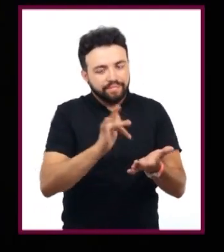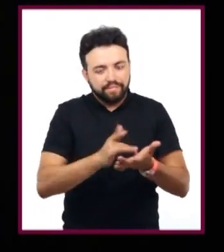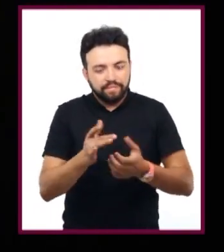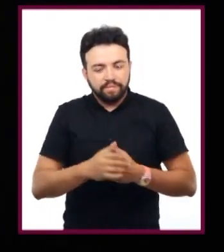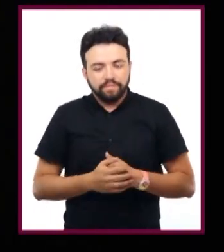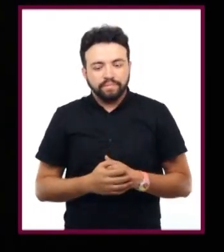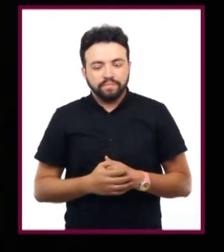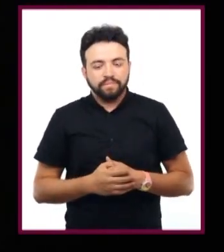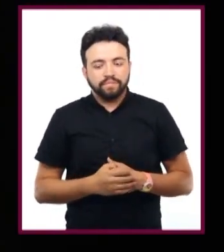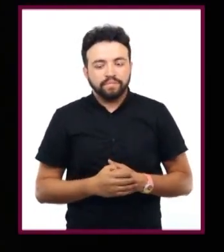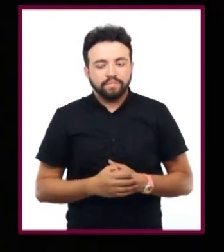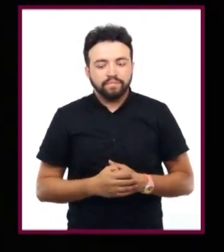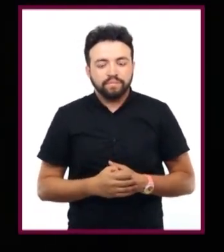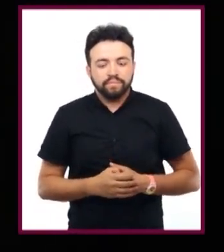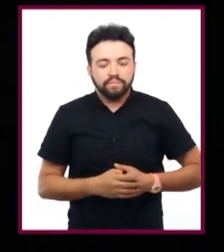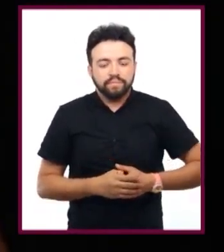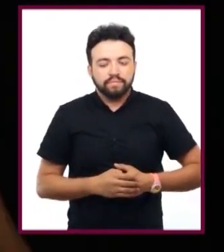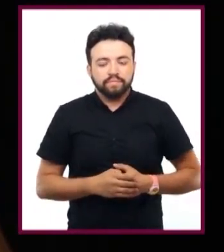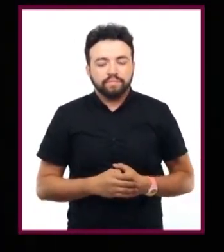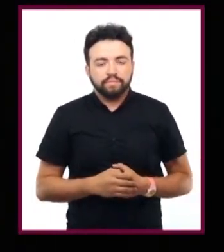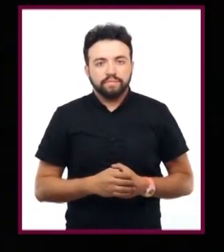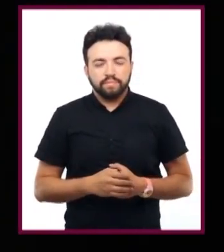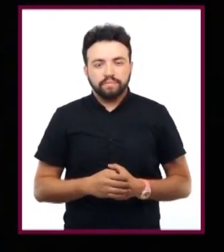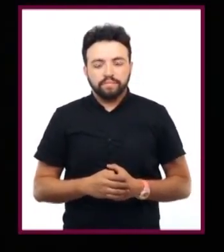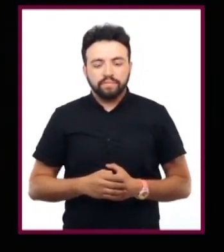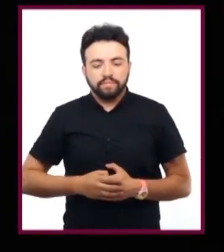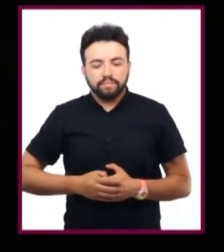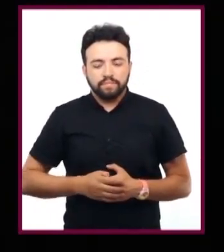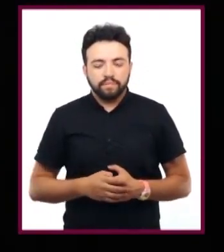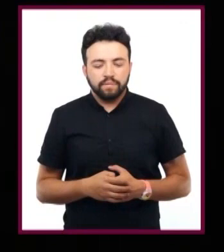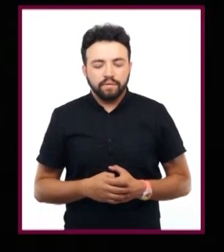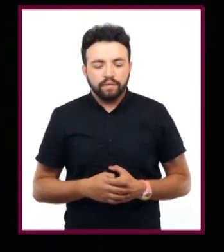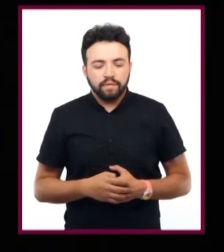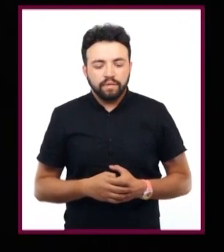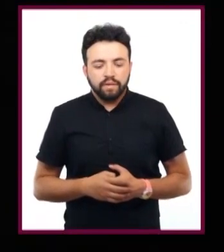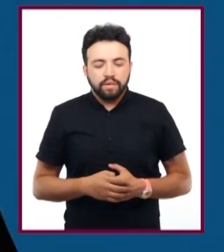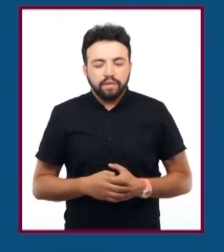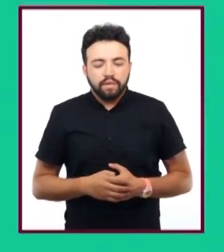de su frijolito. Gracias.